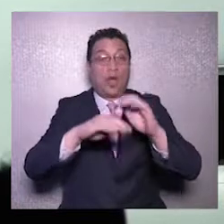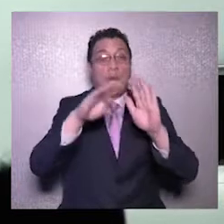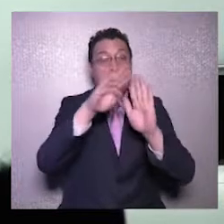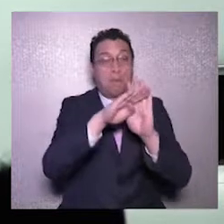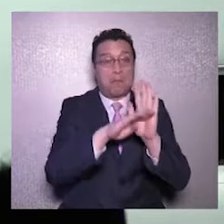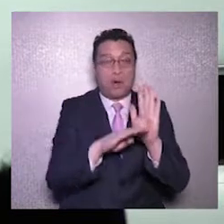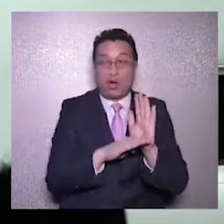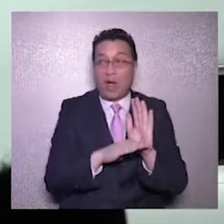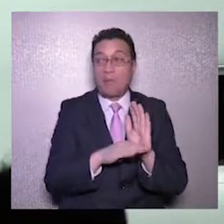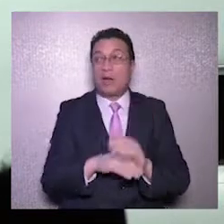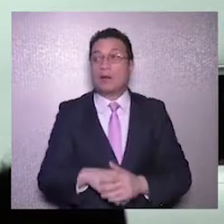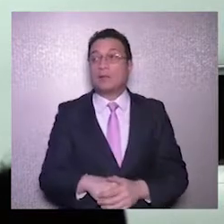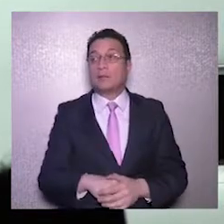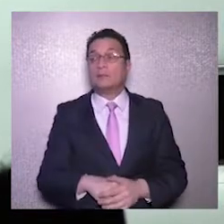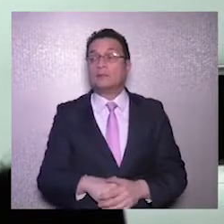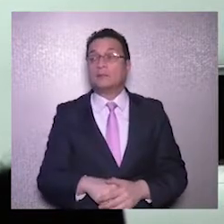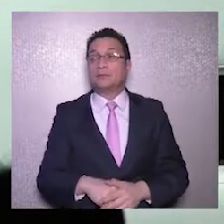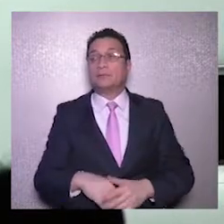programa,